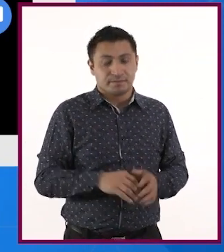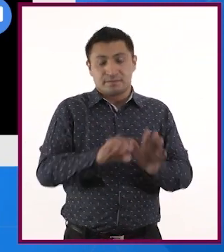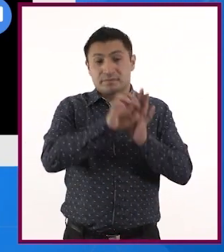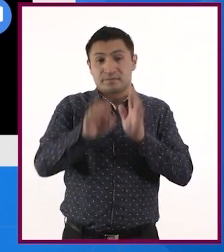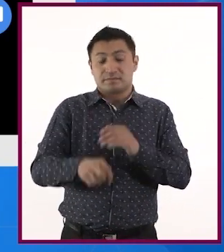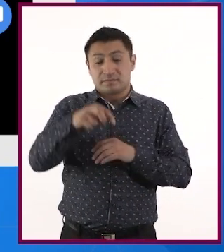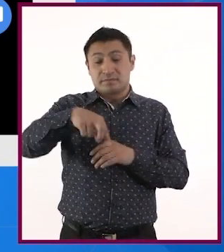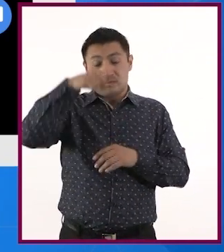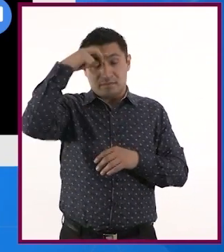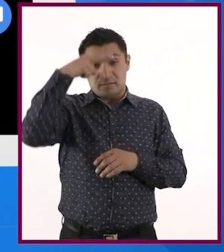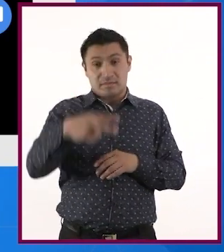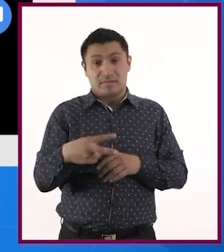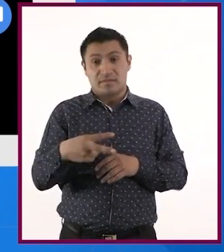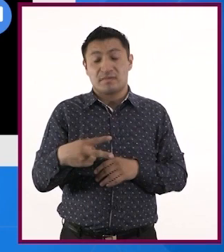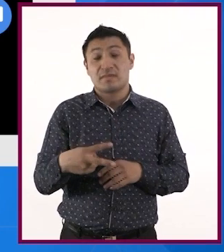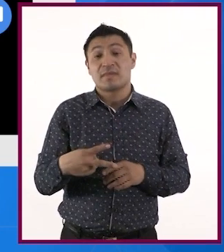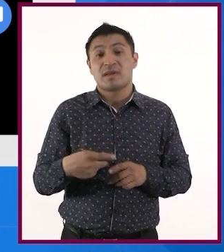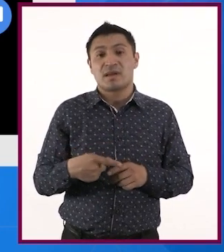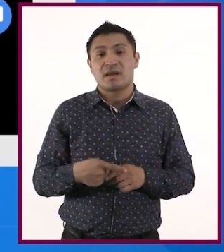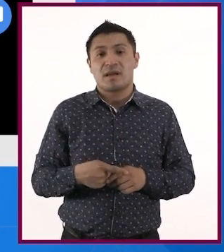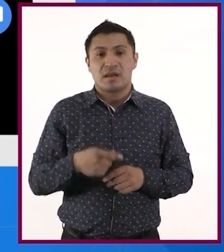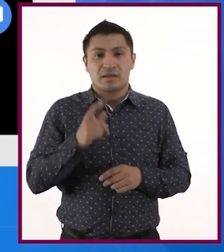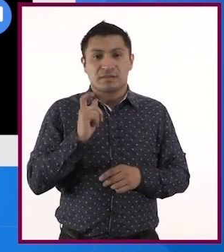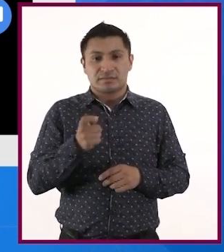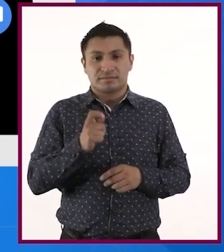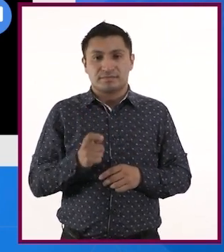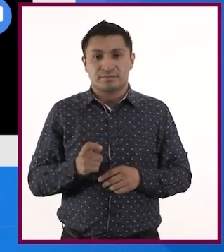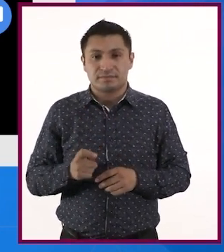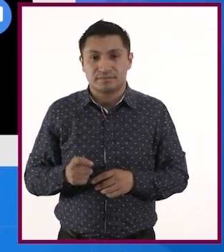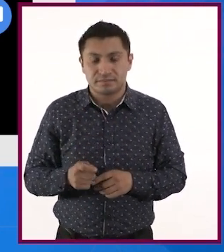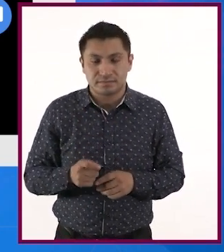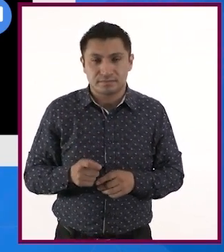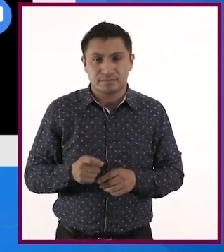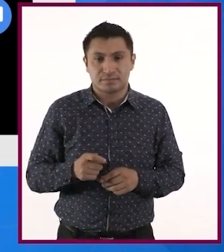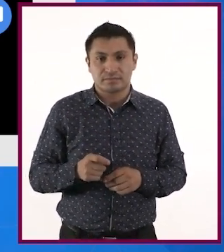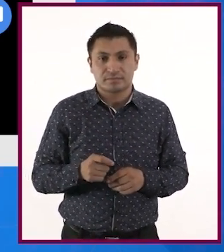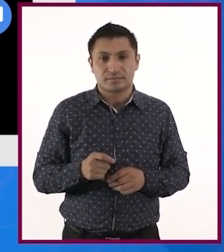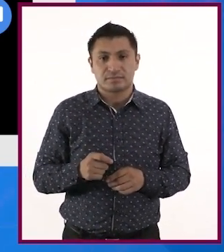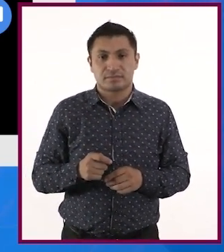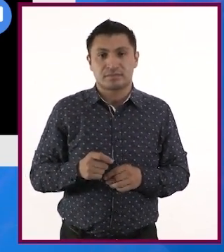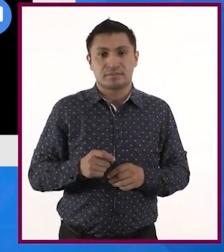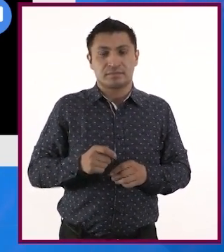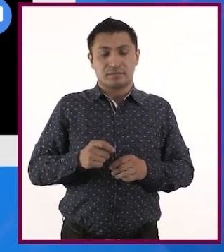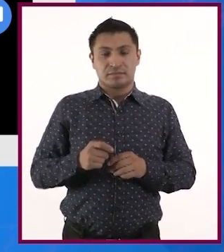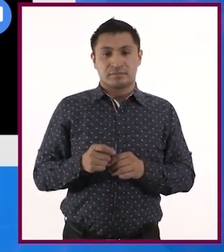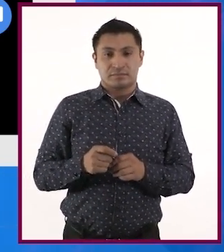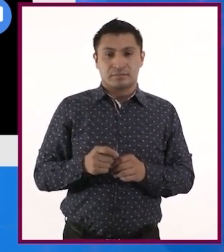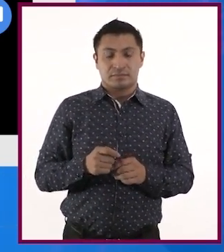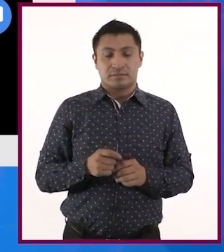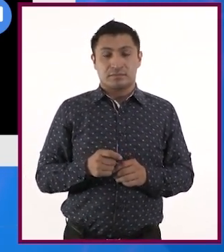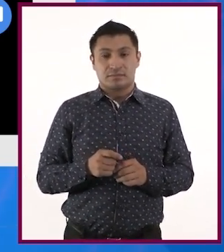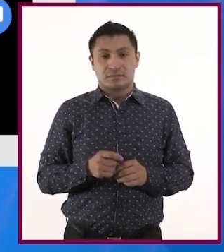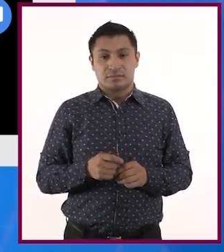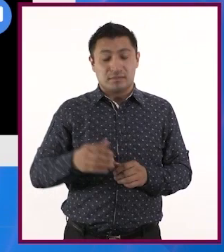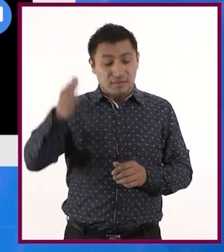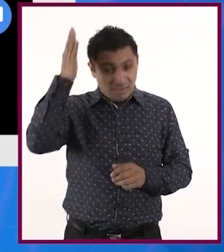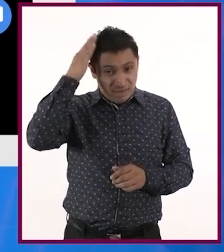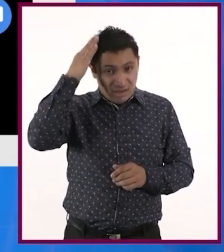en México, por ejemplo, de no nada más un acercamiento de líderes católicos, sino también